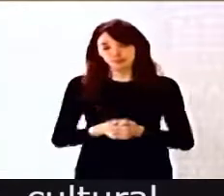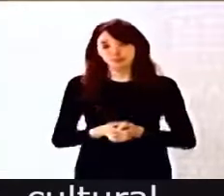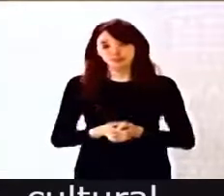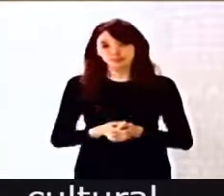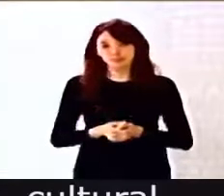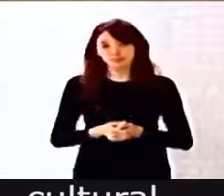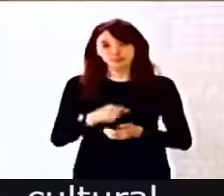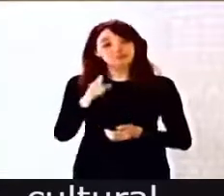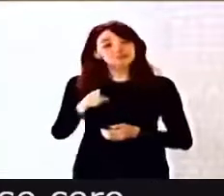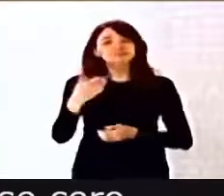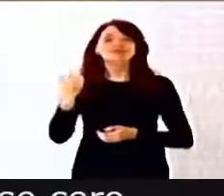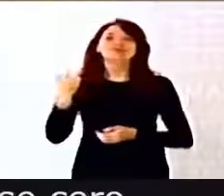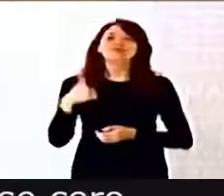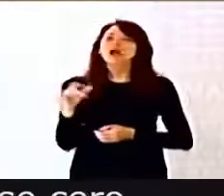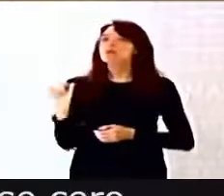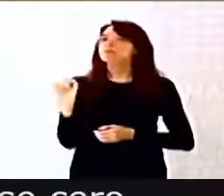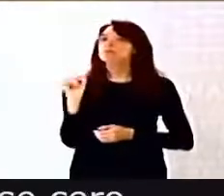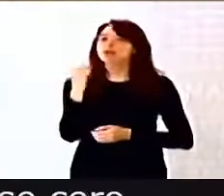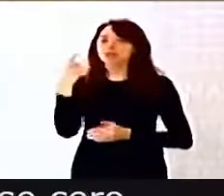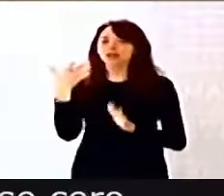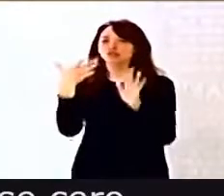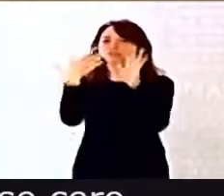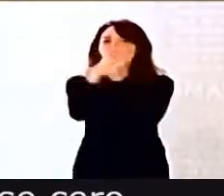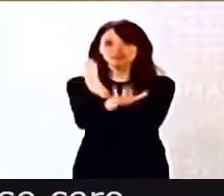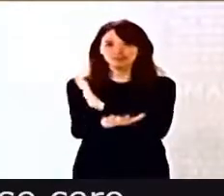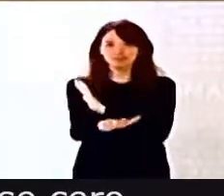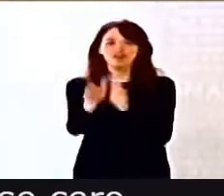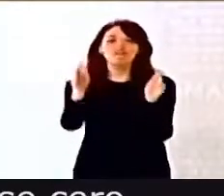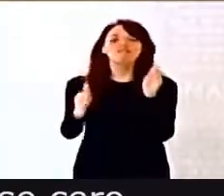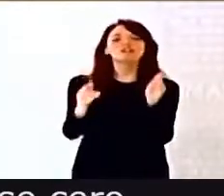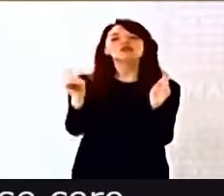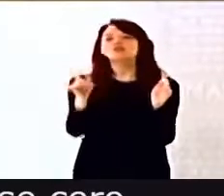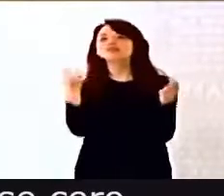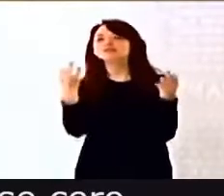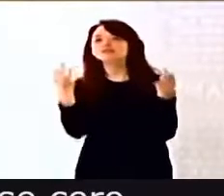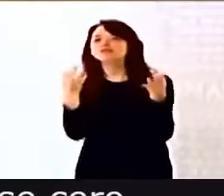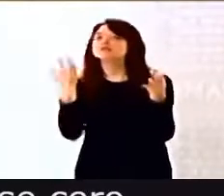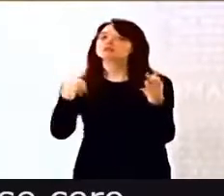Ese es el primer gran significado que tiene la fase 1.